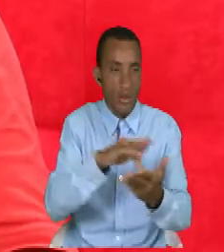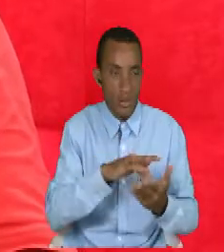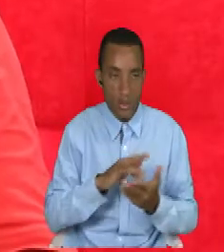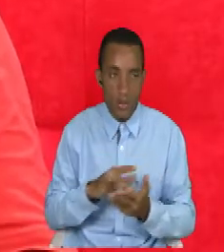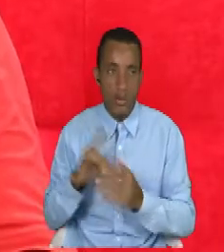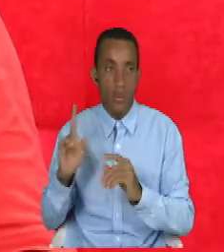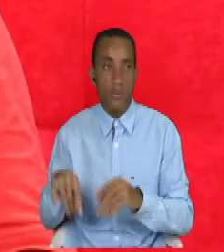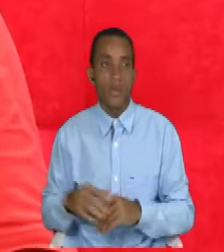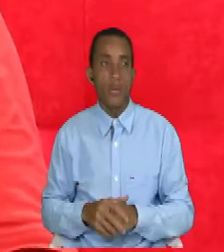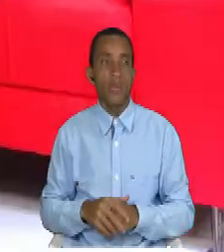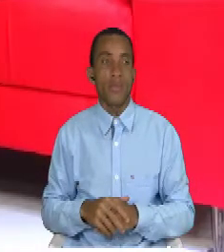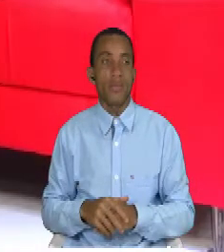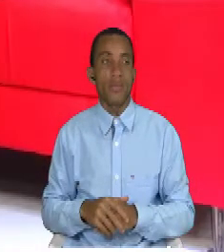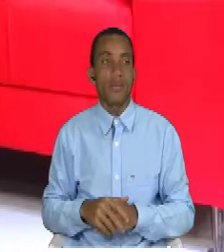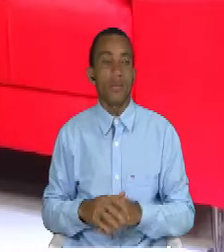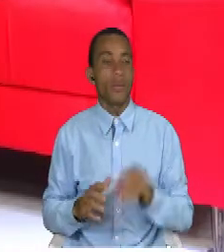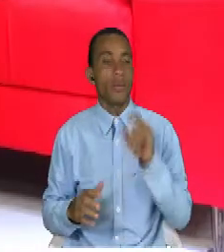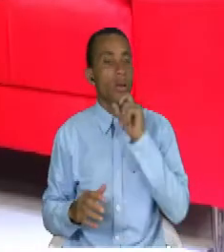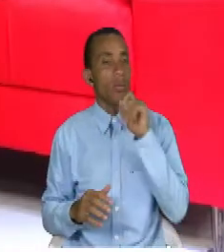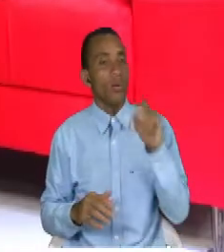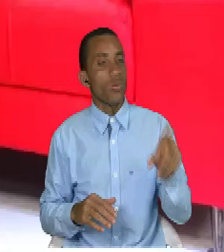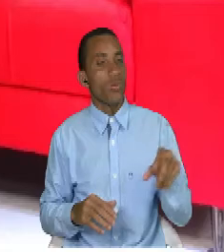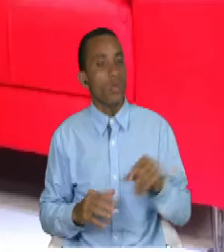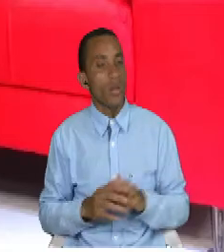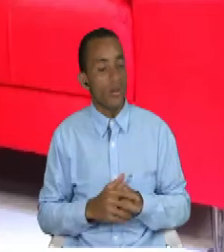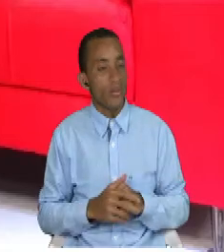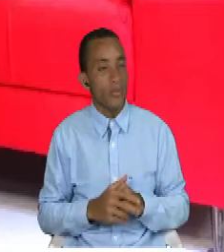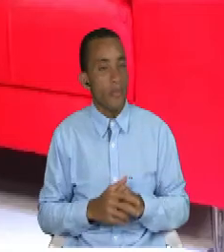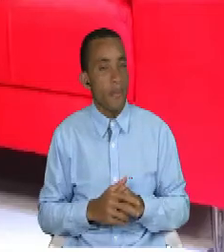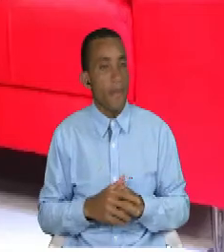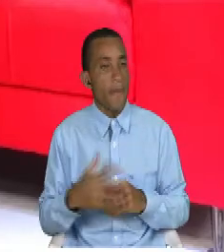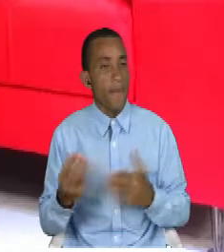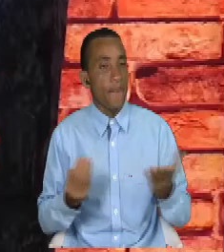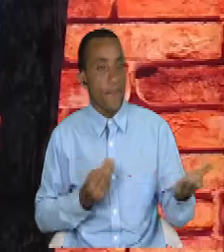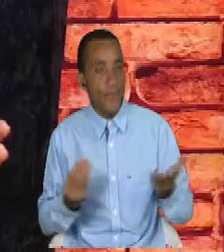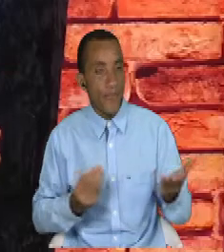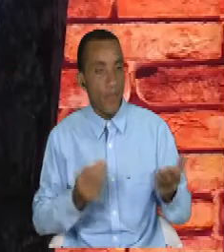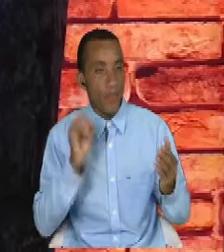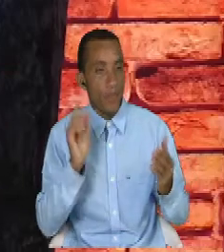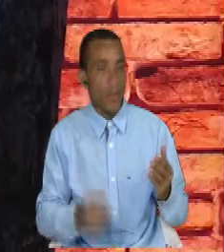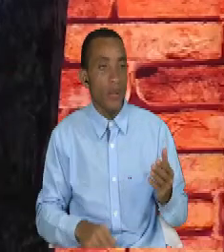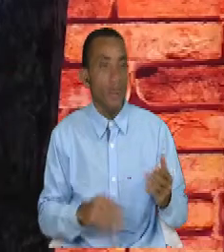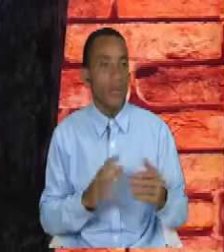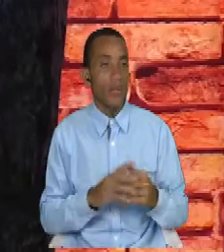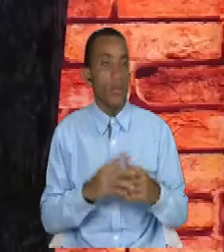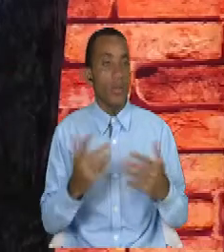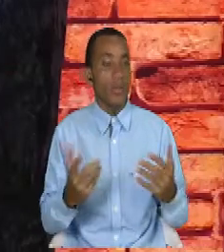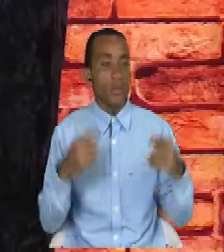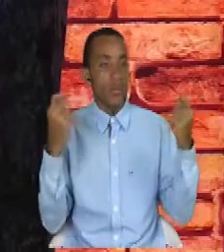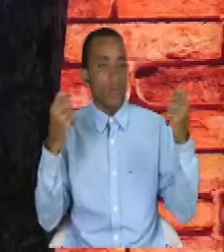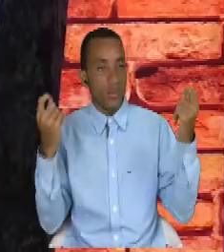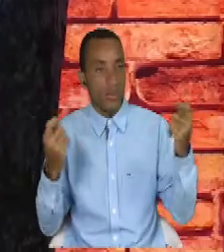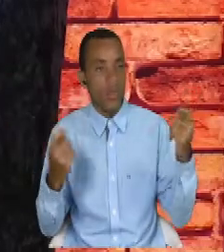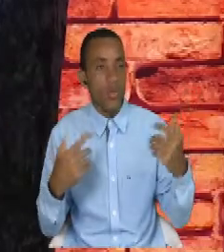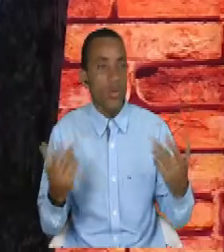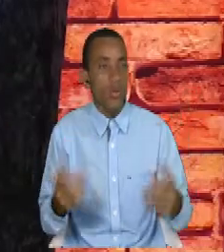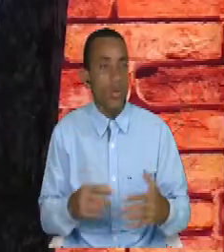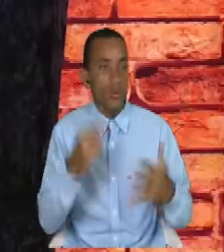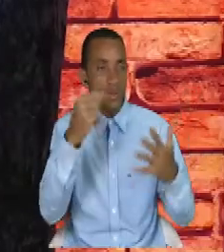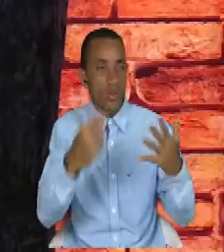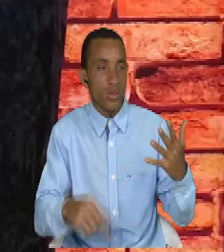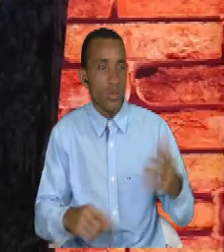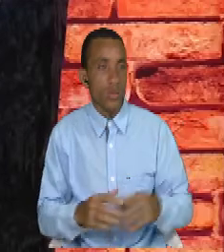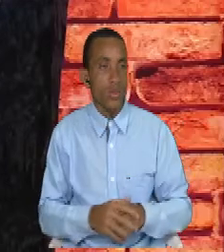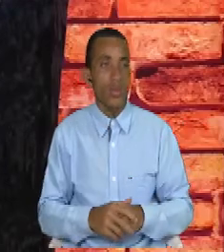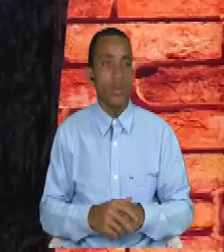clientes danielle una pregunta qué tipo de servicios puede ofrecer una agencia de marketing digital a las empresas